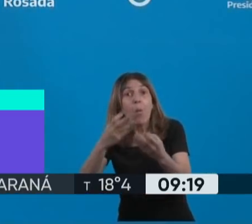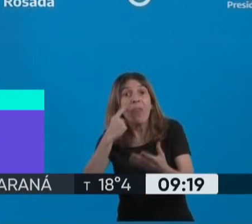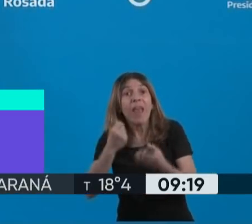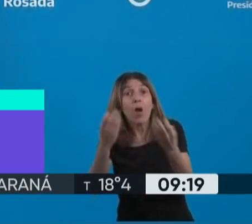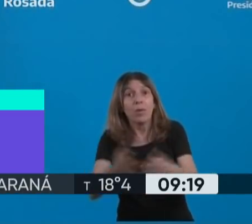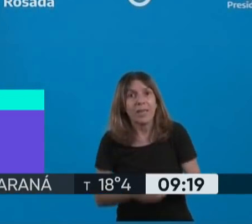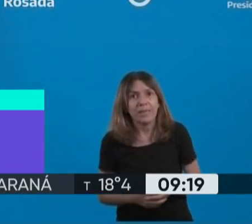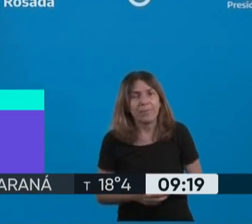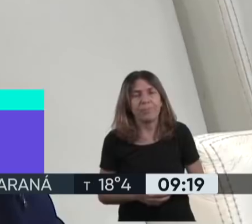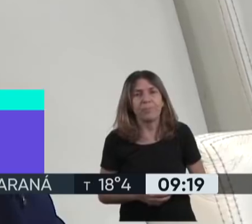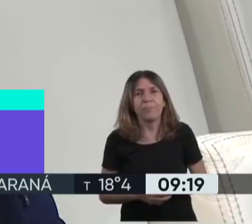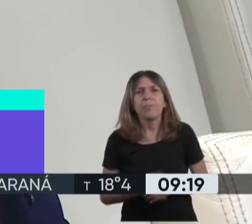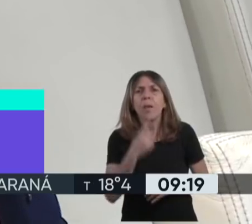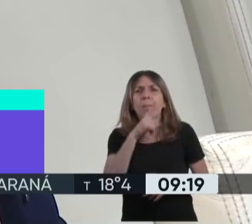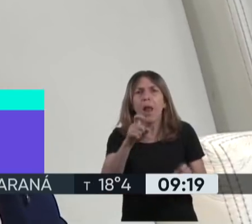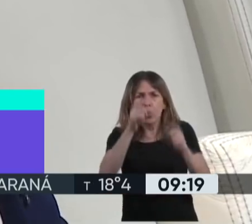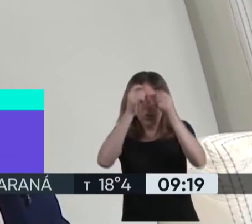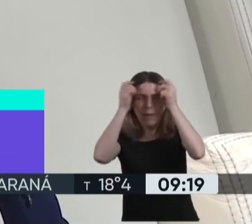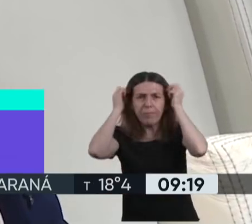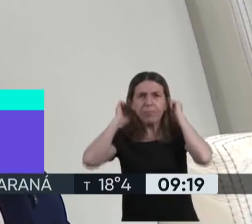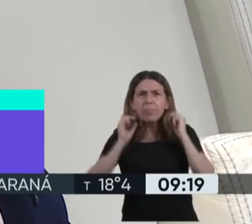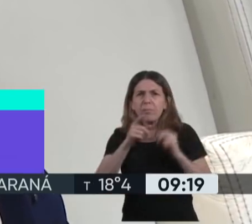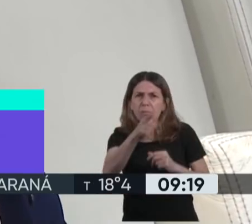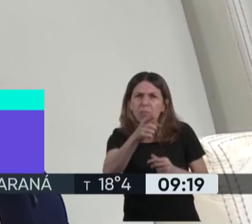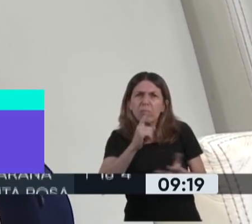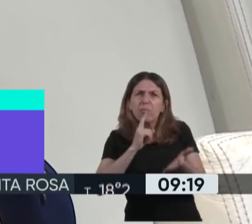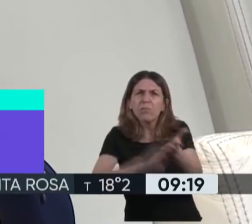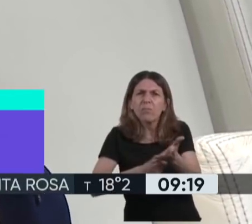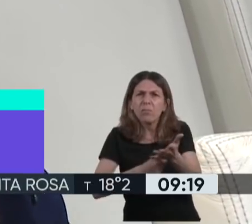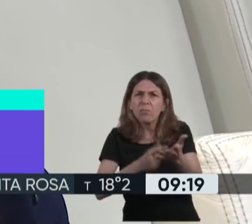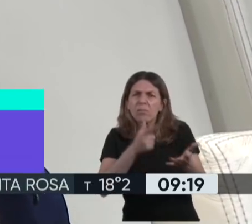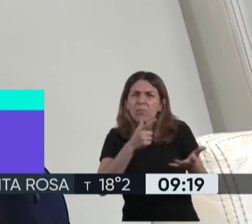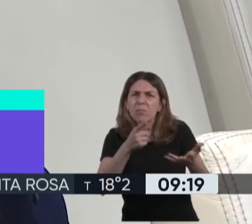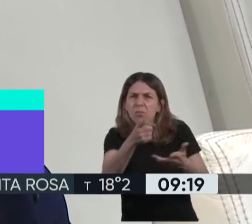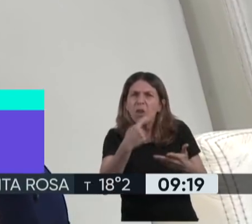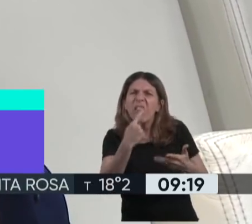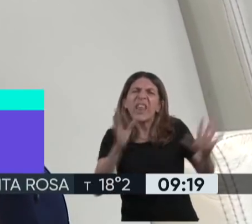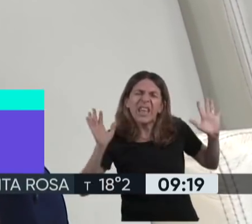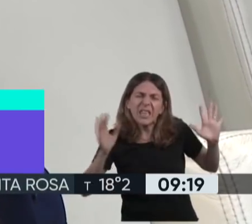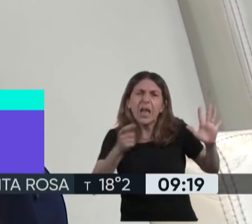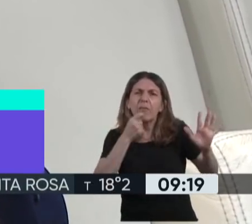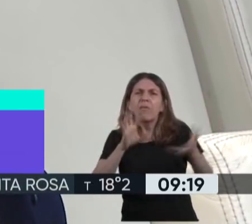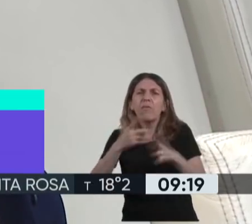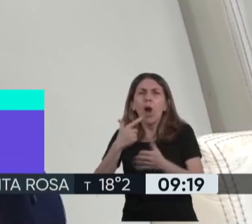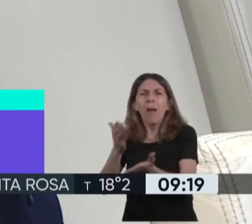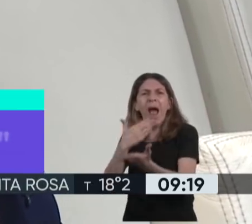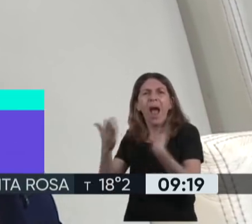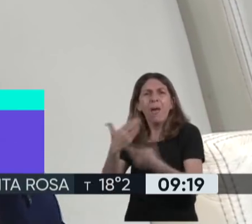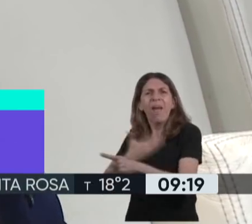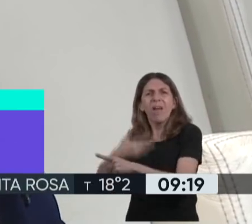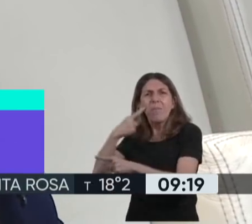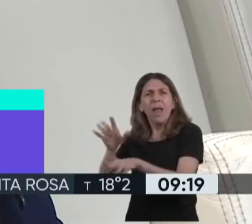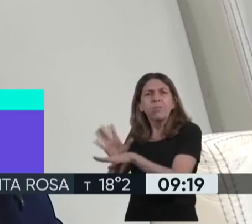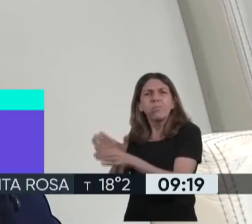día, ¿cómo estás, Gabriela? Consultarte si definís como estancada la situación de negociación con el Fondo